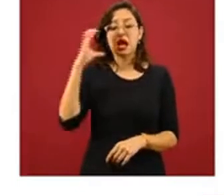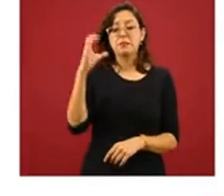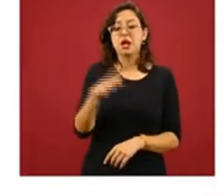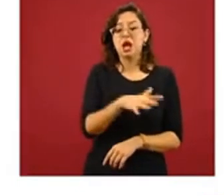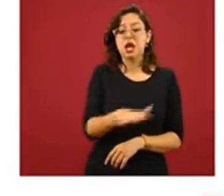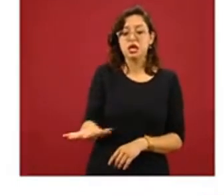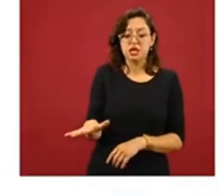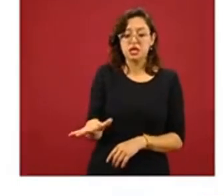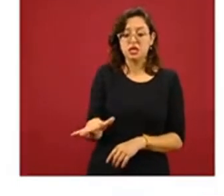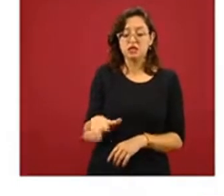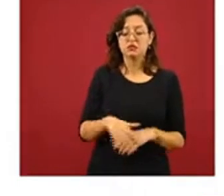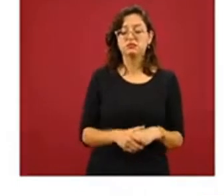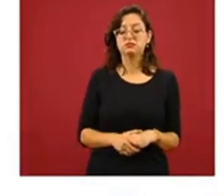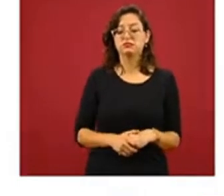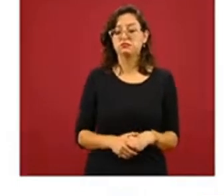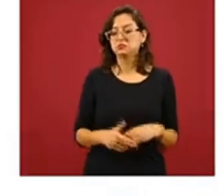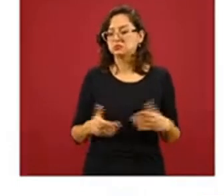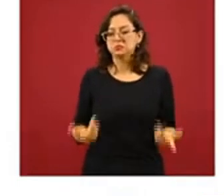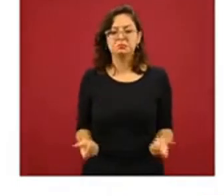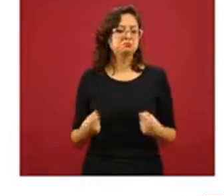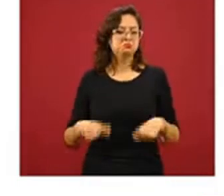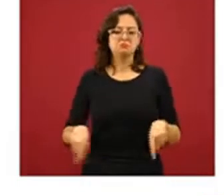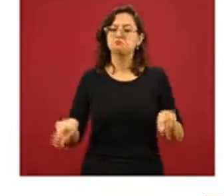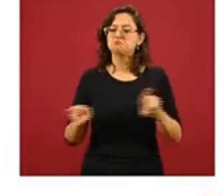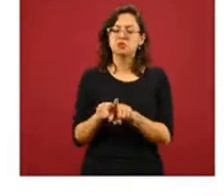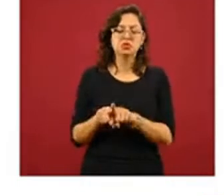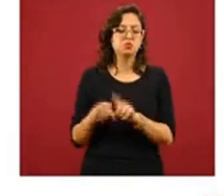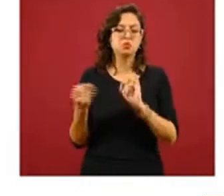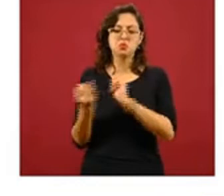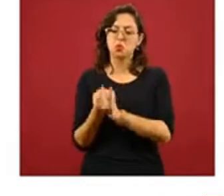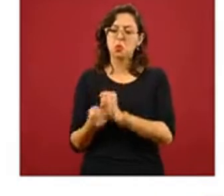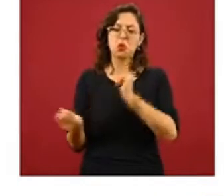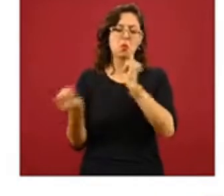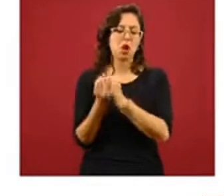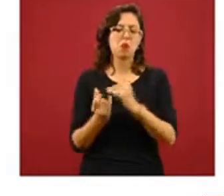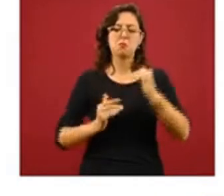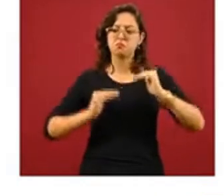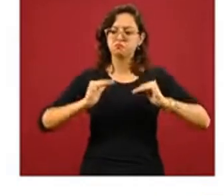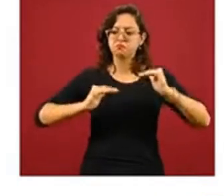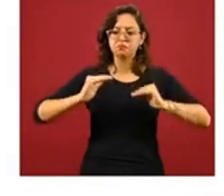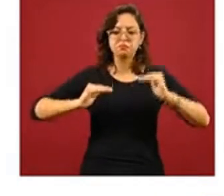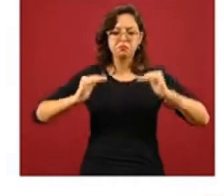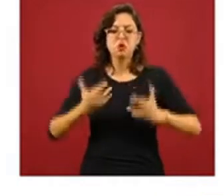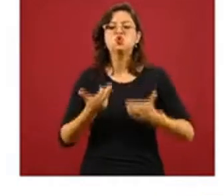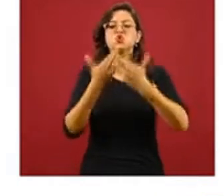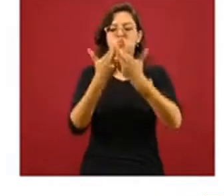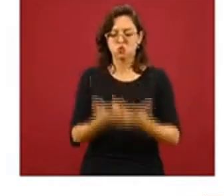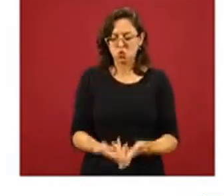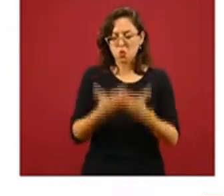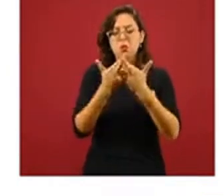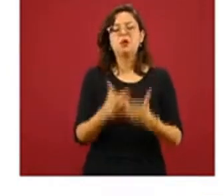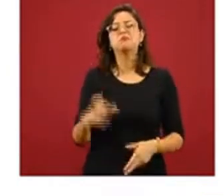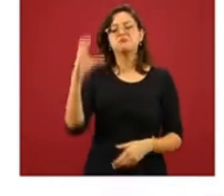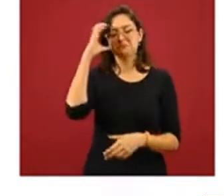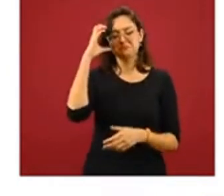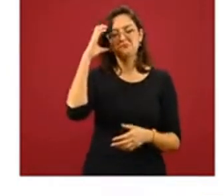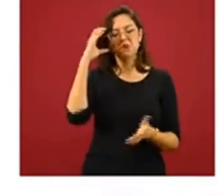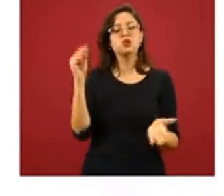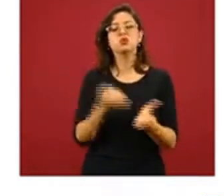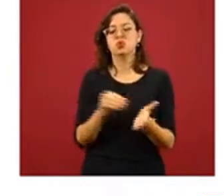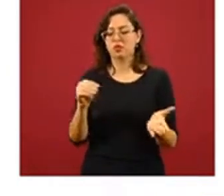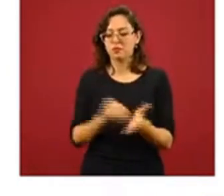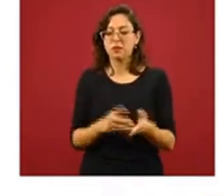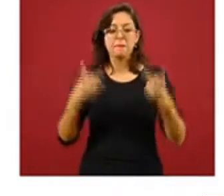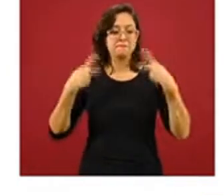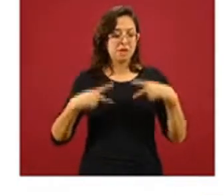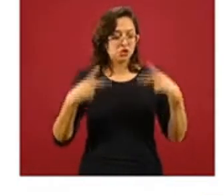generales. Prácticamente no ha habido mucho movimiento, el balance se ha mantenido, hay disponibilidad todavía, los egresos y las